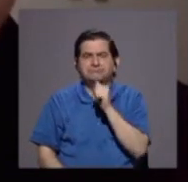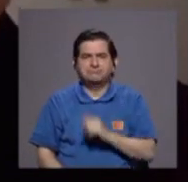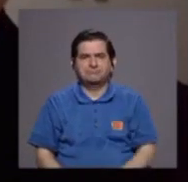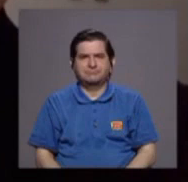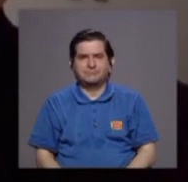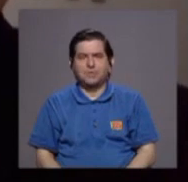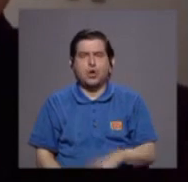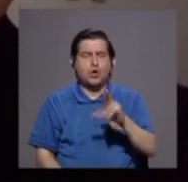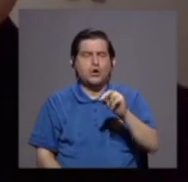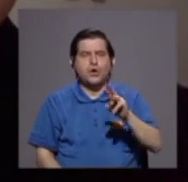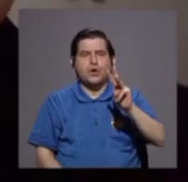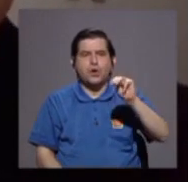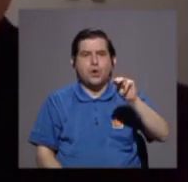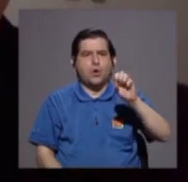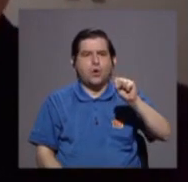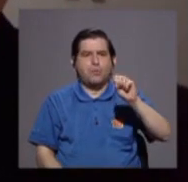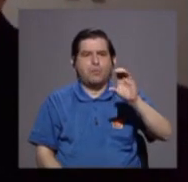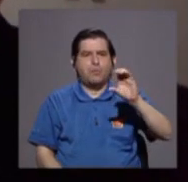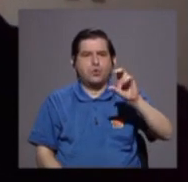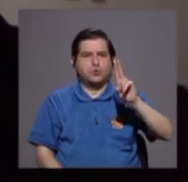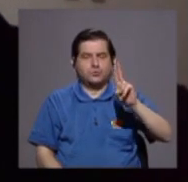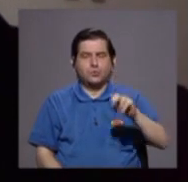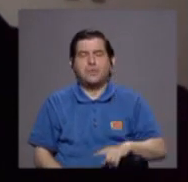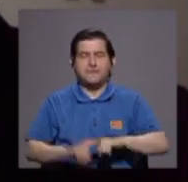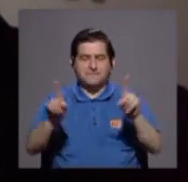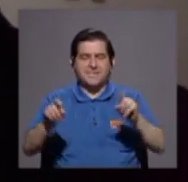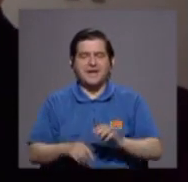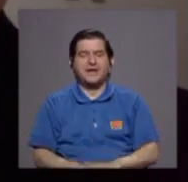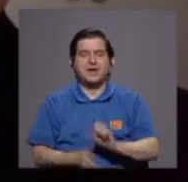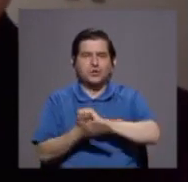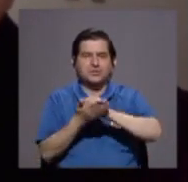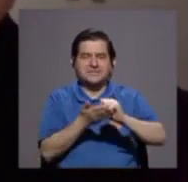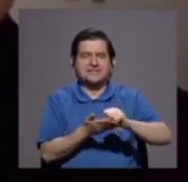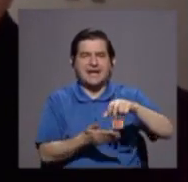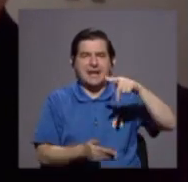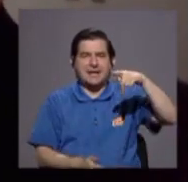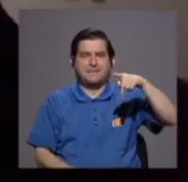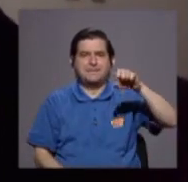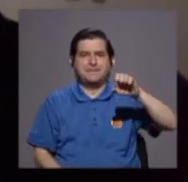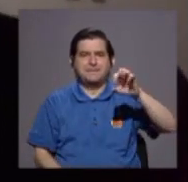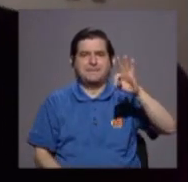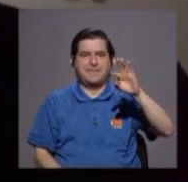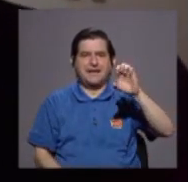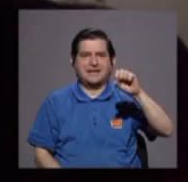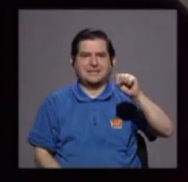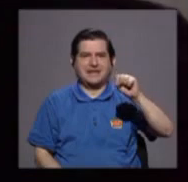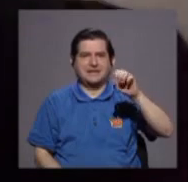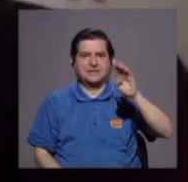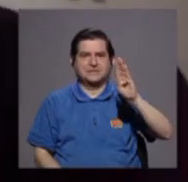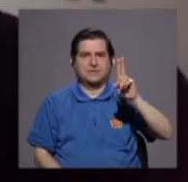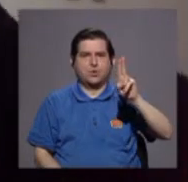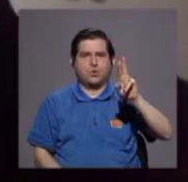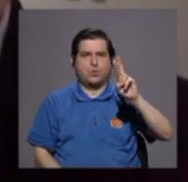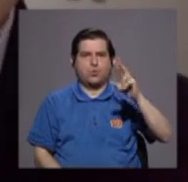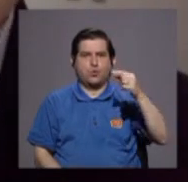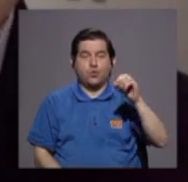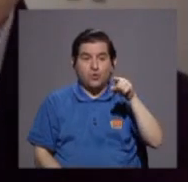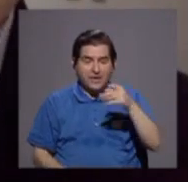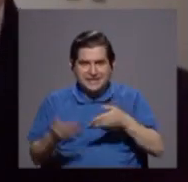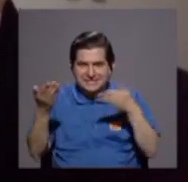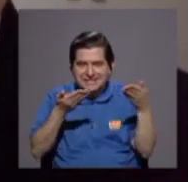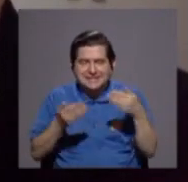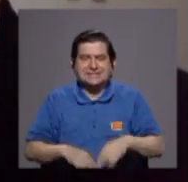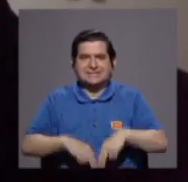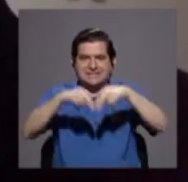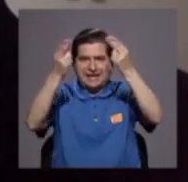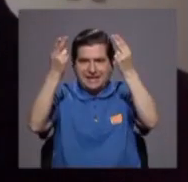bueno, no por Moscú, porque es en San Petersburgo, donde están estos servicios de Internet